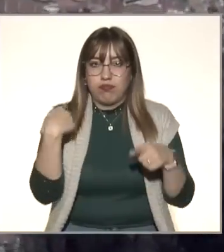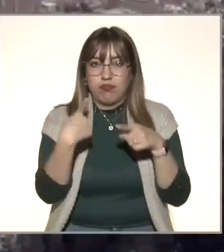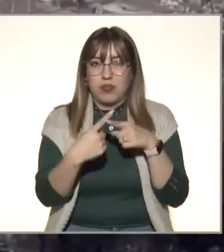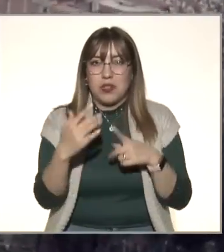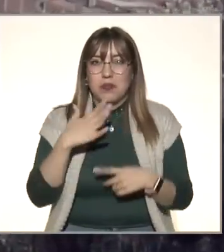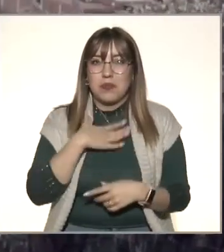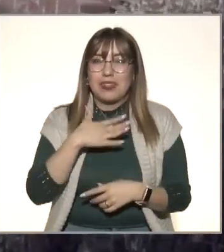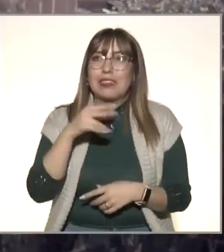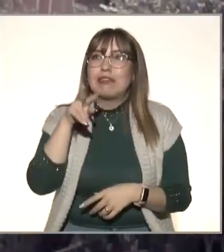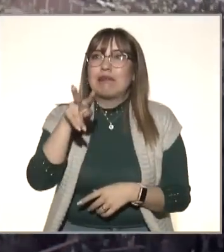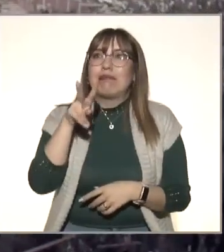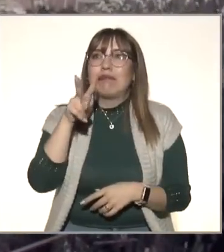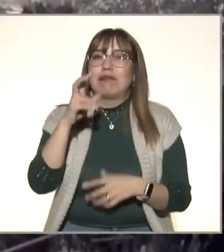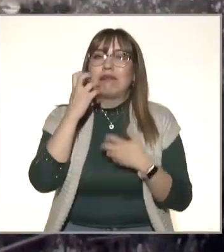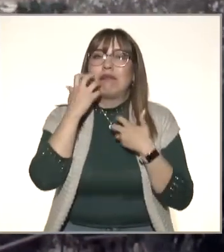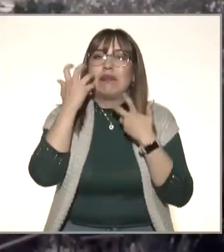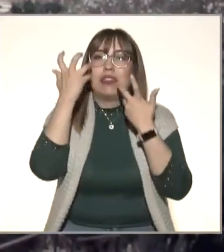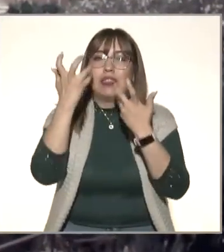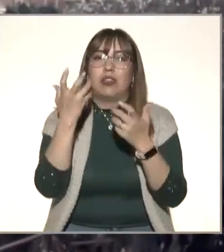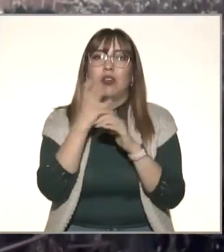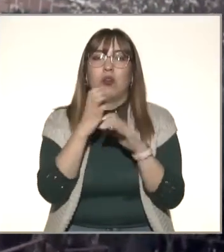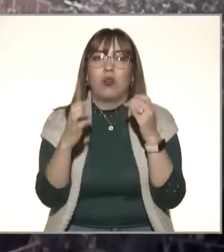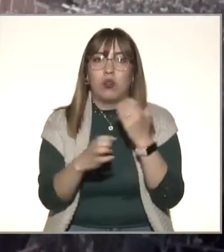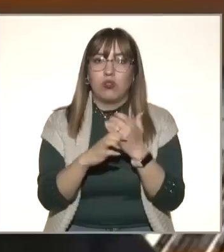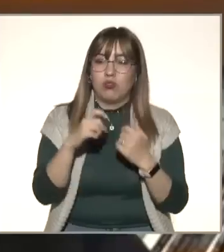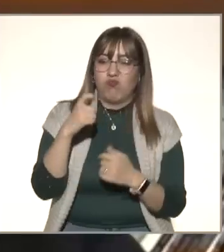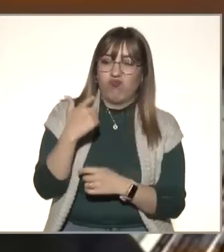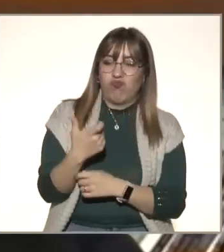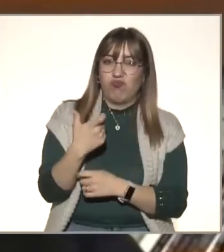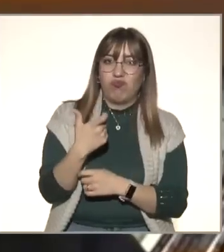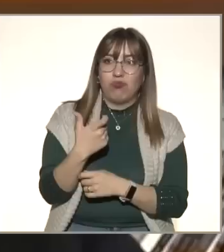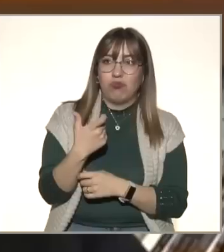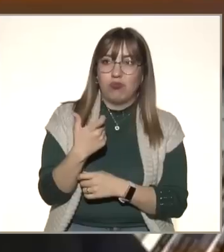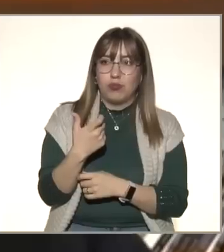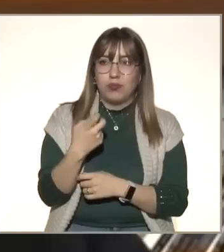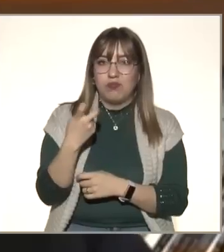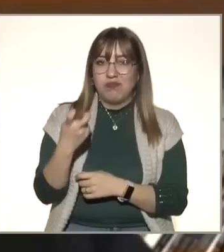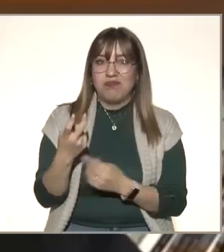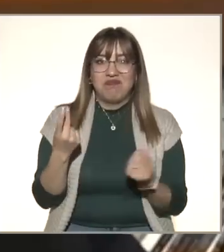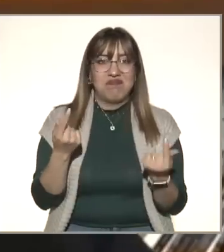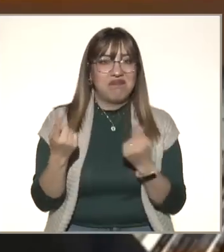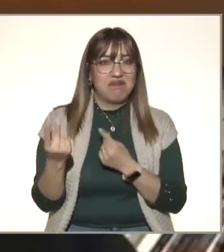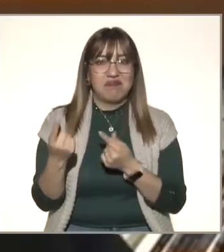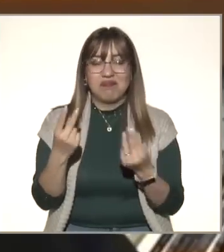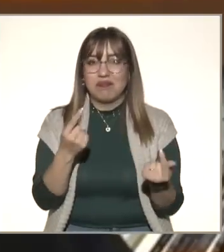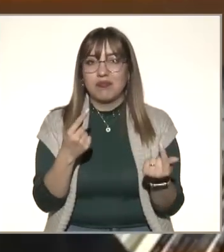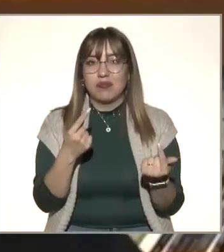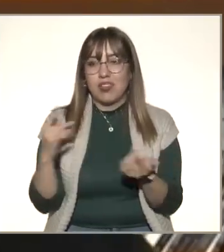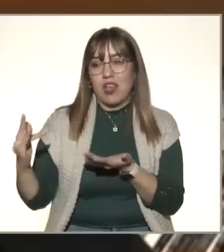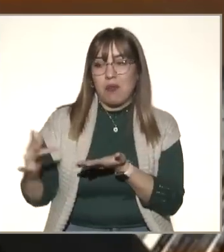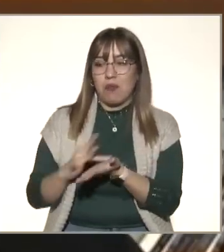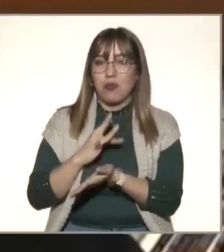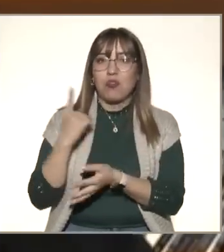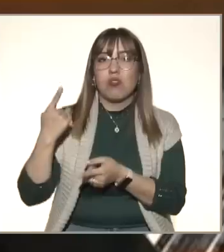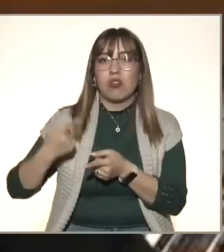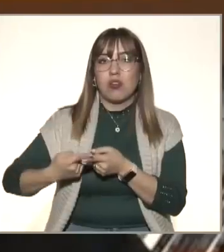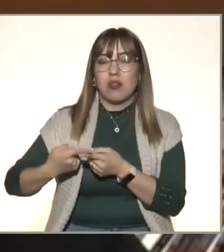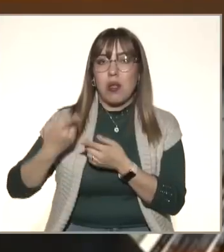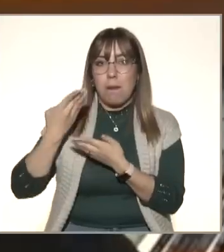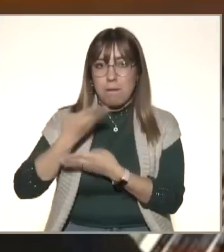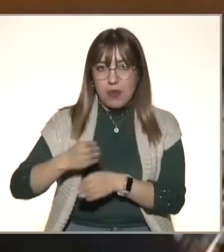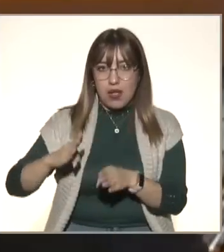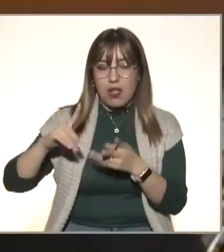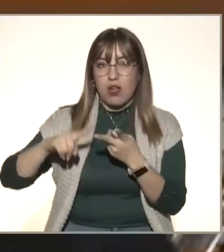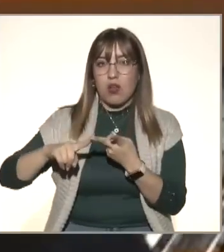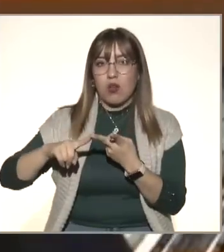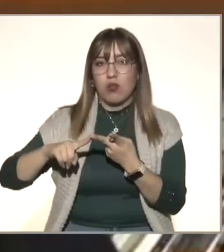obtención de capacidad económica se vuelven eficientes por apoyo de bancos, por comprensión